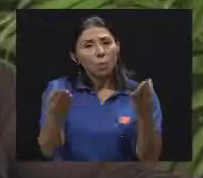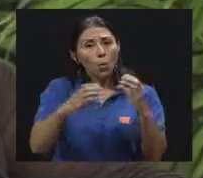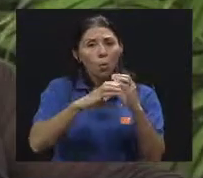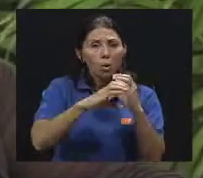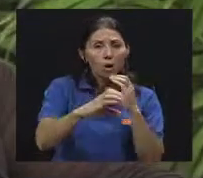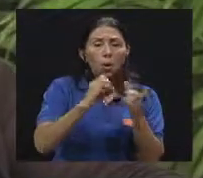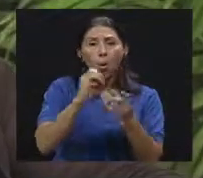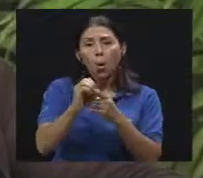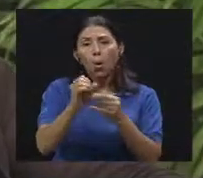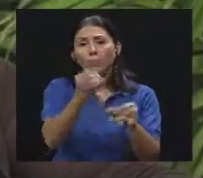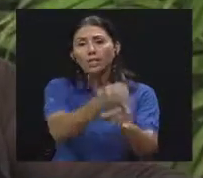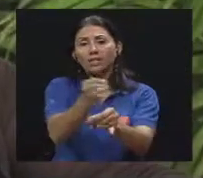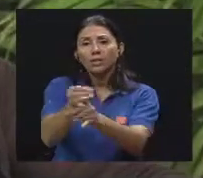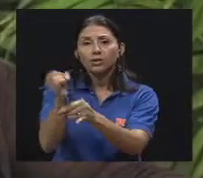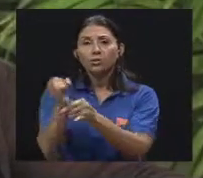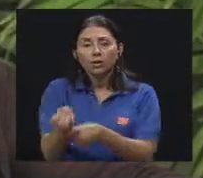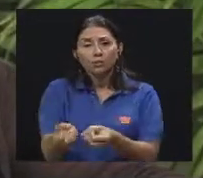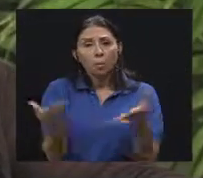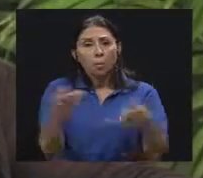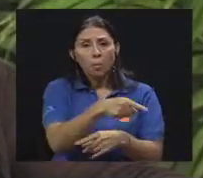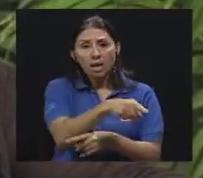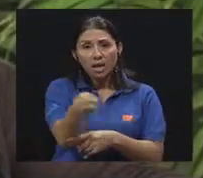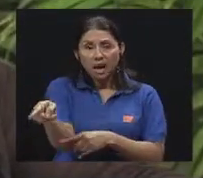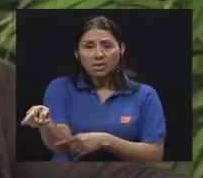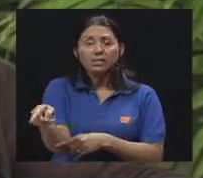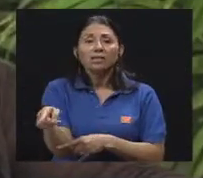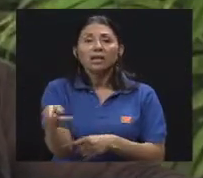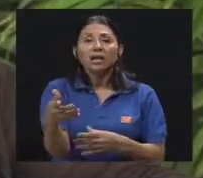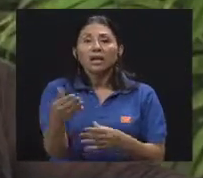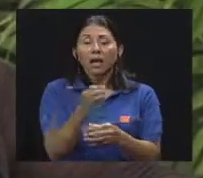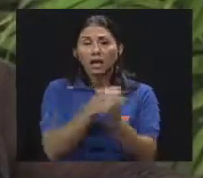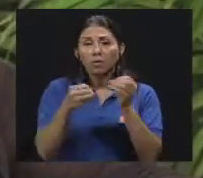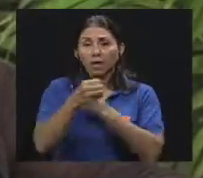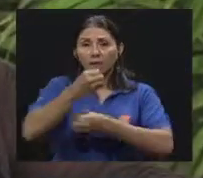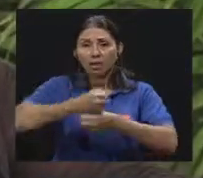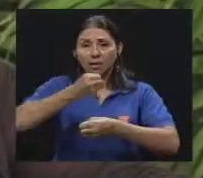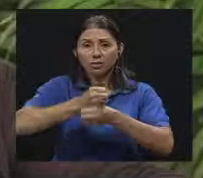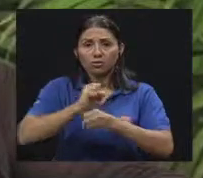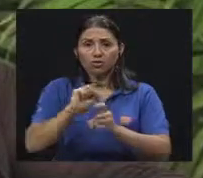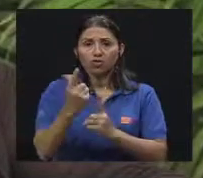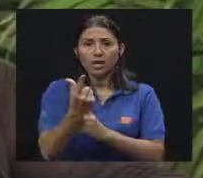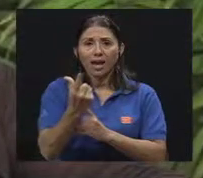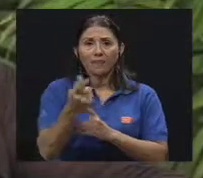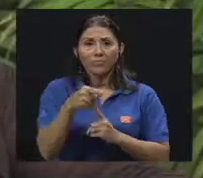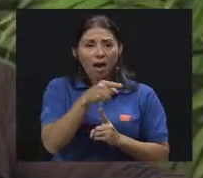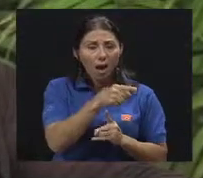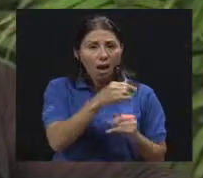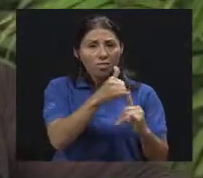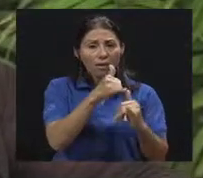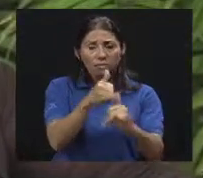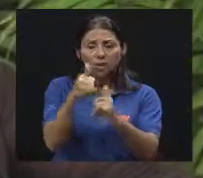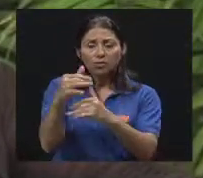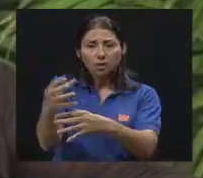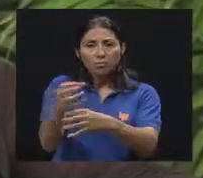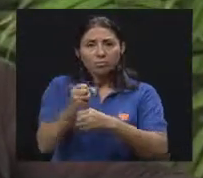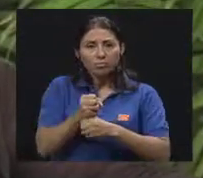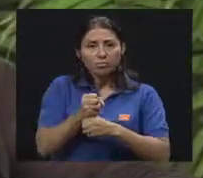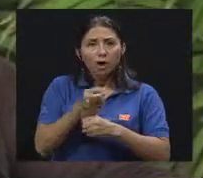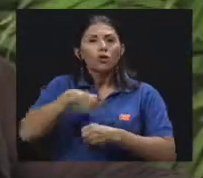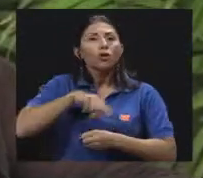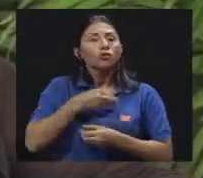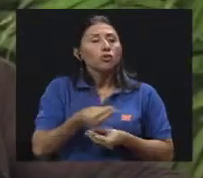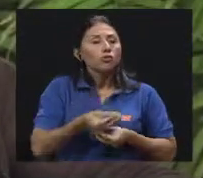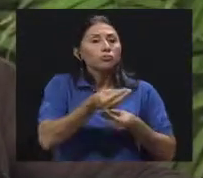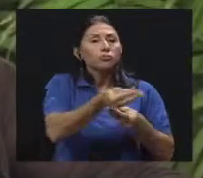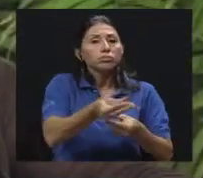transporte público o de instituciones del Estado también, ¿verdad?, y desde la Unidad de Gestión Social nosotros transferimos transferimos estas denuncias a la